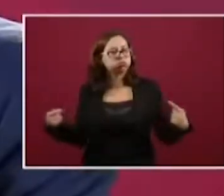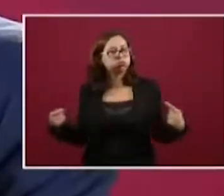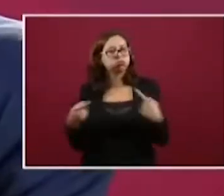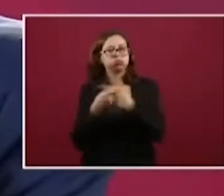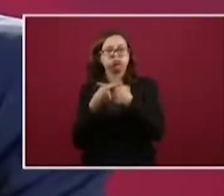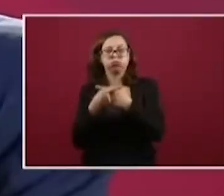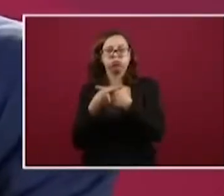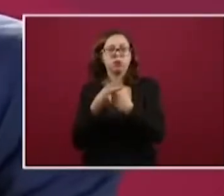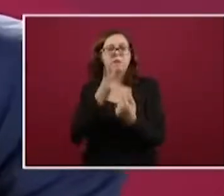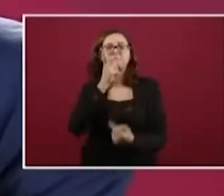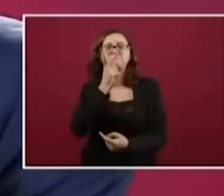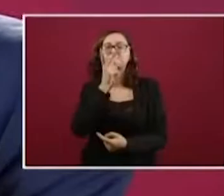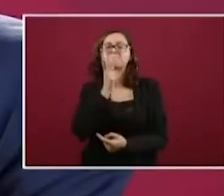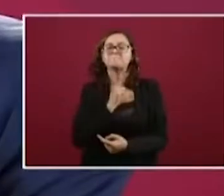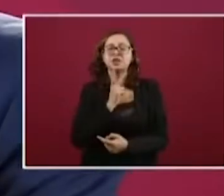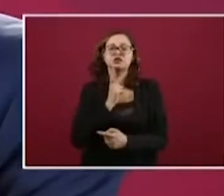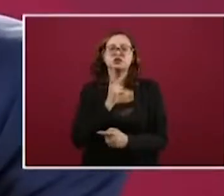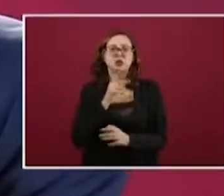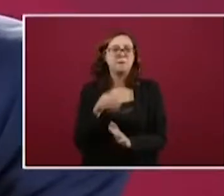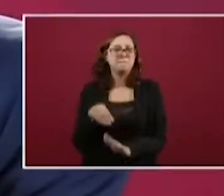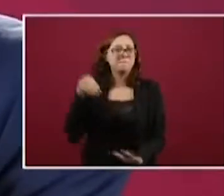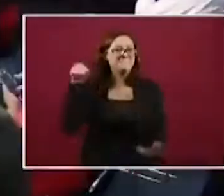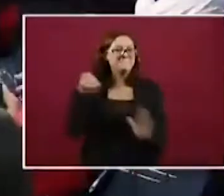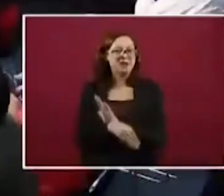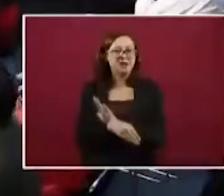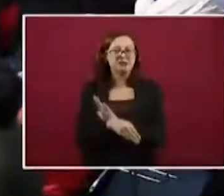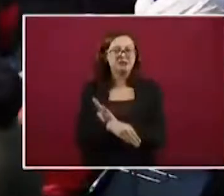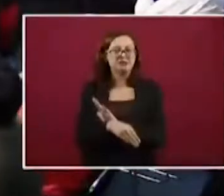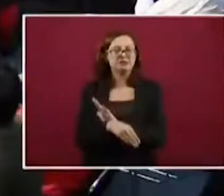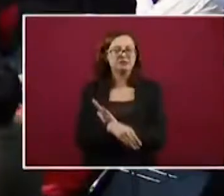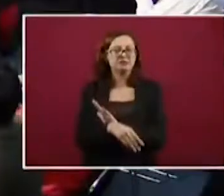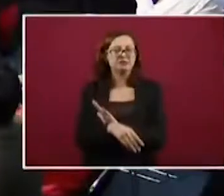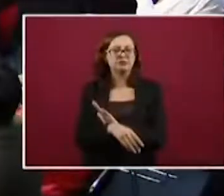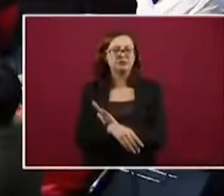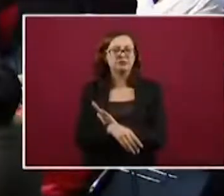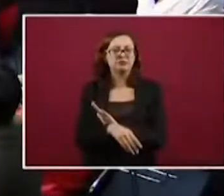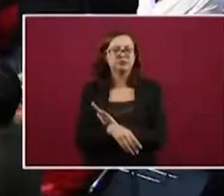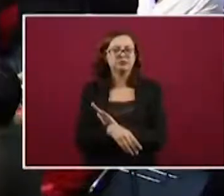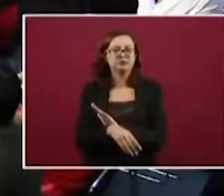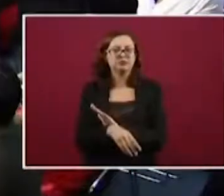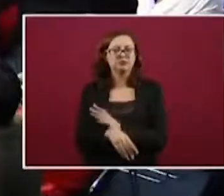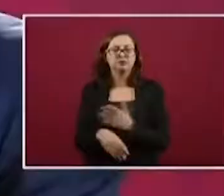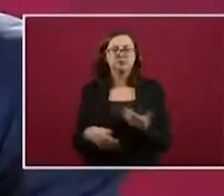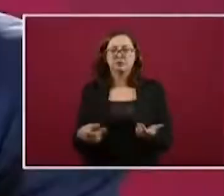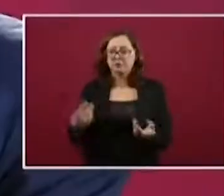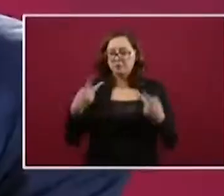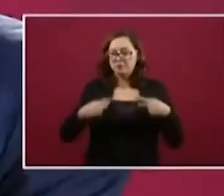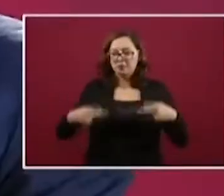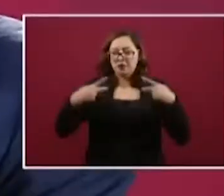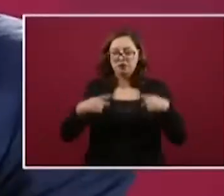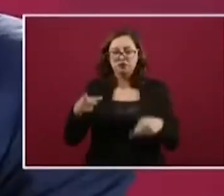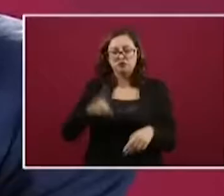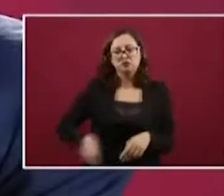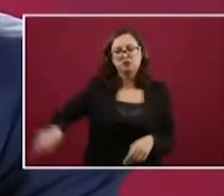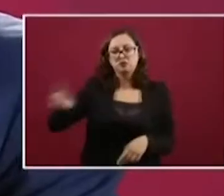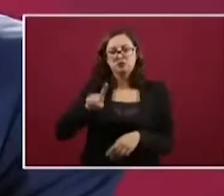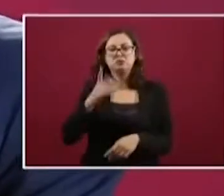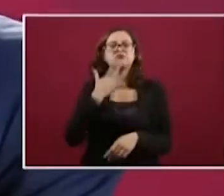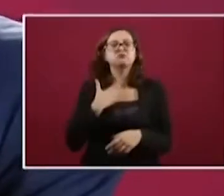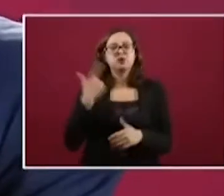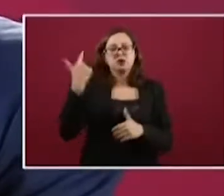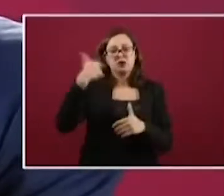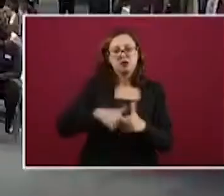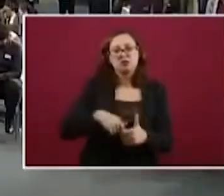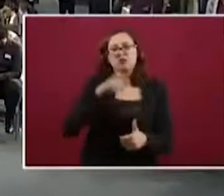jóvenes construyendo el futuro y sembrando vida el presupuesto para el próximo año asciende a casi 6.1